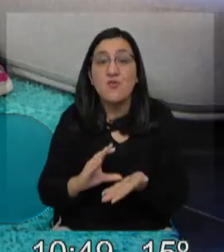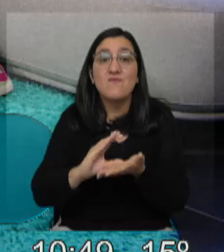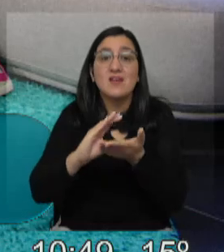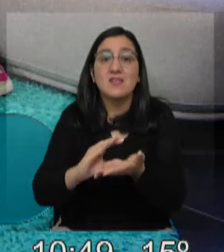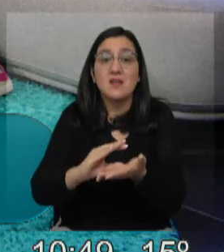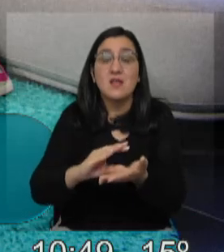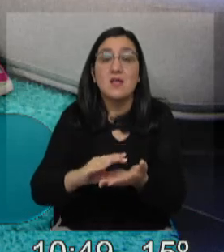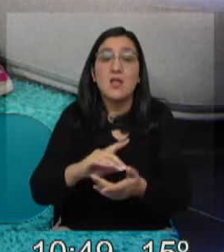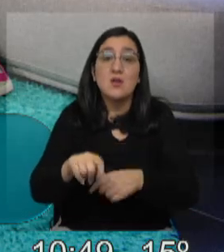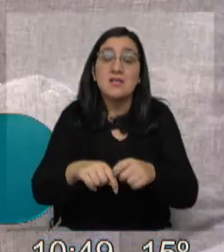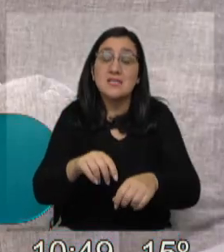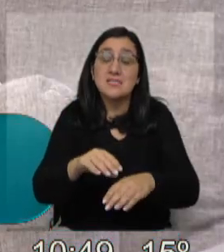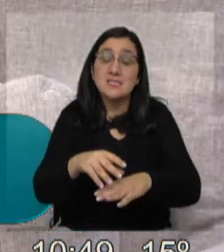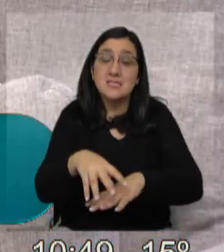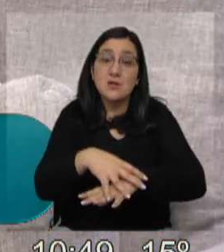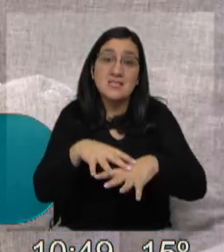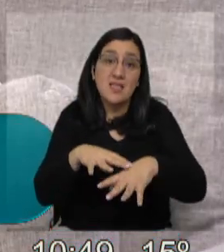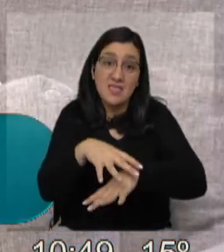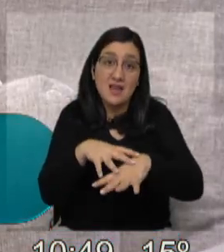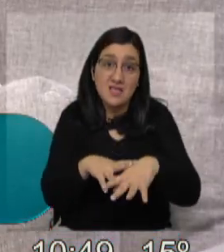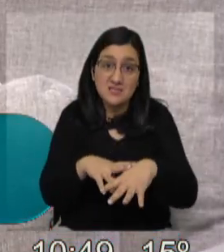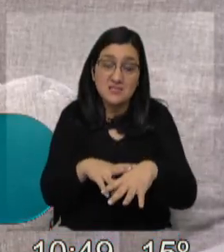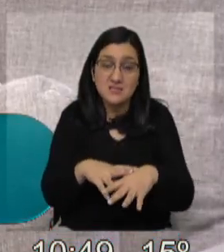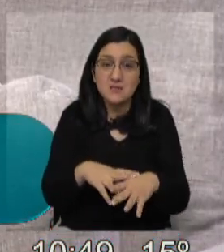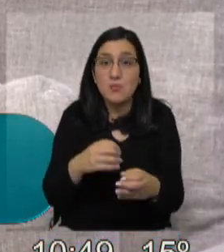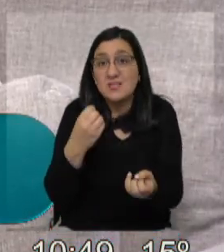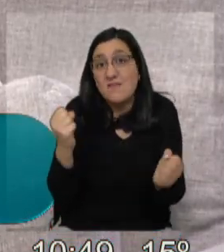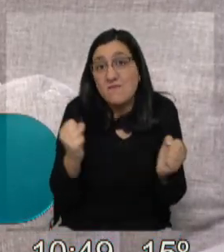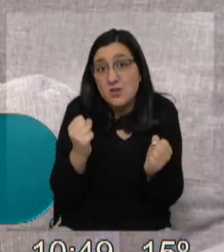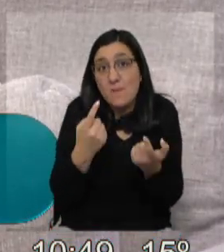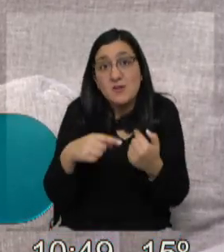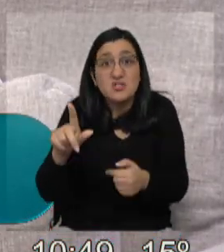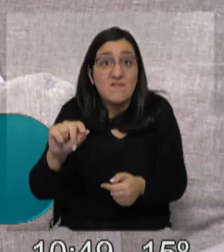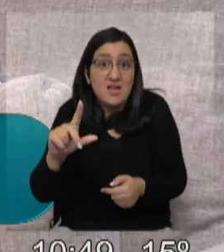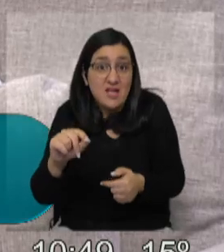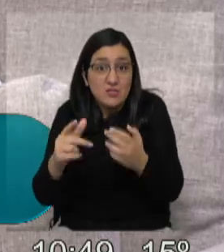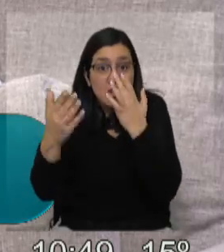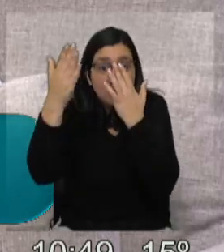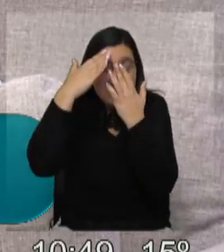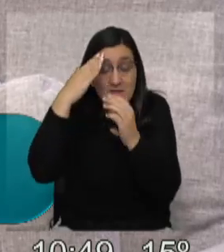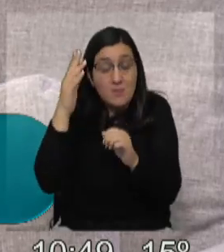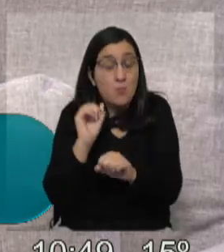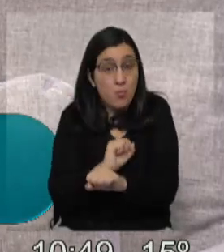de sandalias? Sí, es verdad, estamos en junio y hace frío. Pero si está a un buen precio, si te sirven, si sabes que la vas a